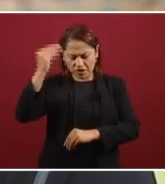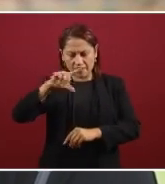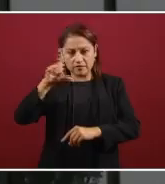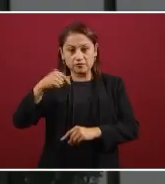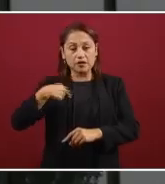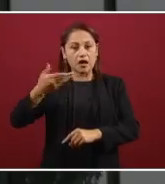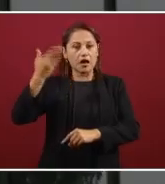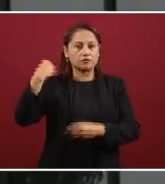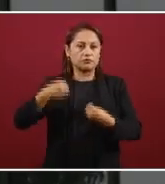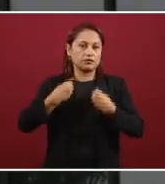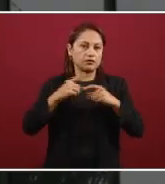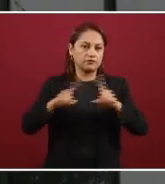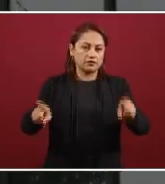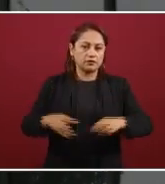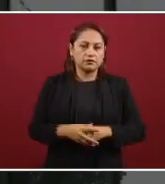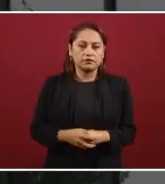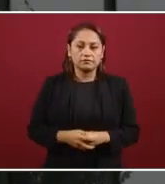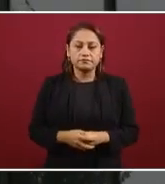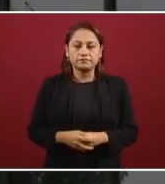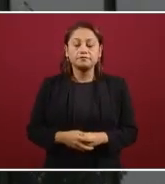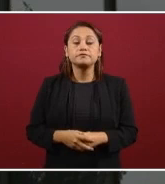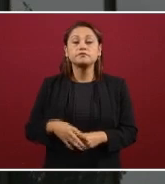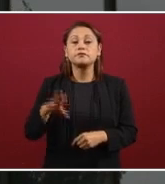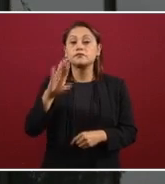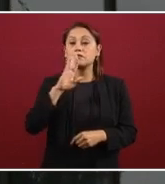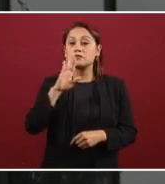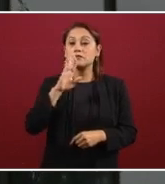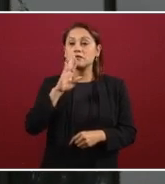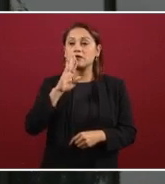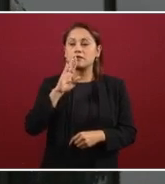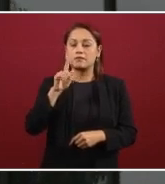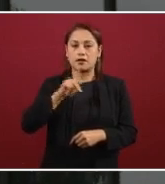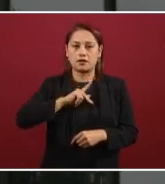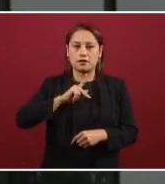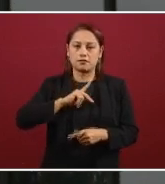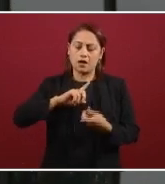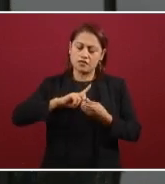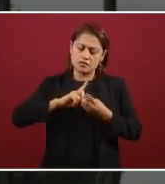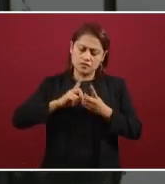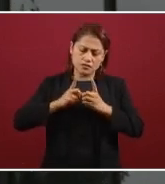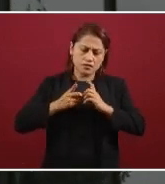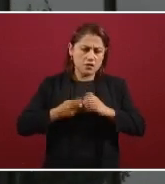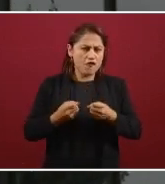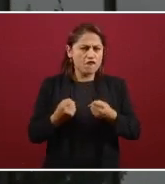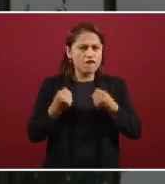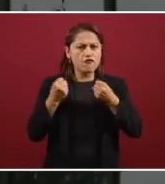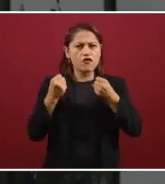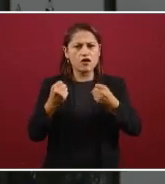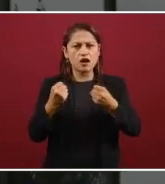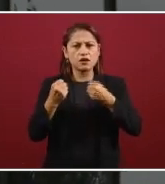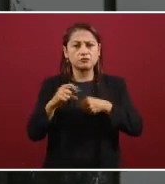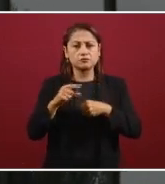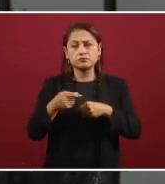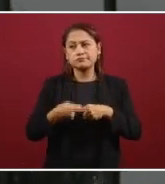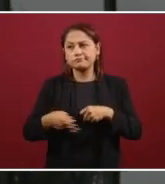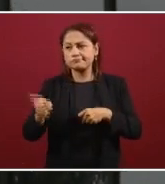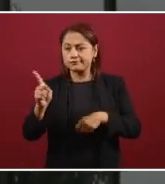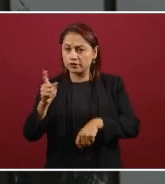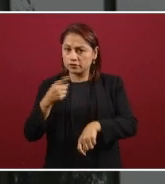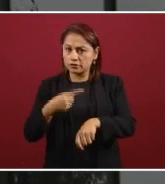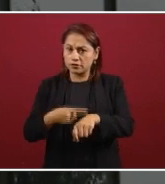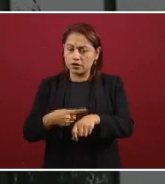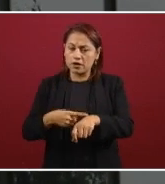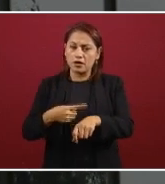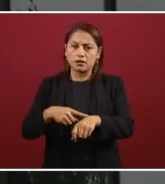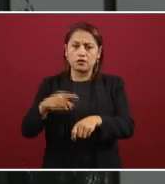esa. Mi mamá cae en una depresión tan fuerte que llegó a parar al psiquiatra.